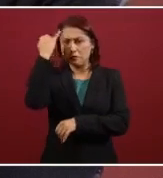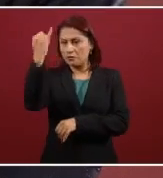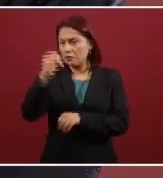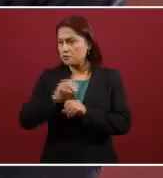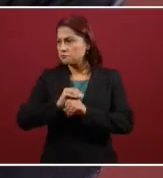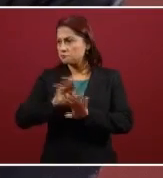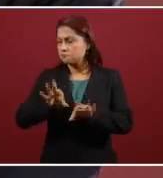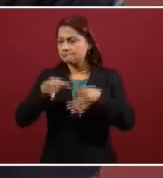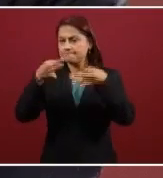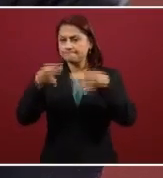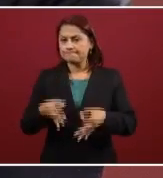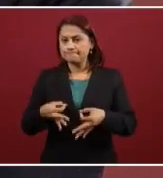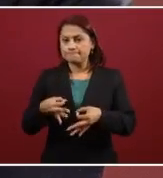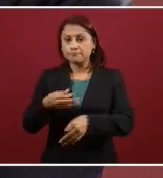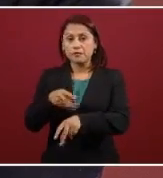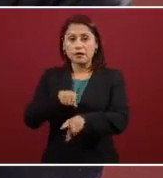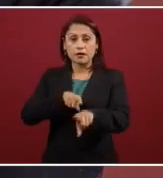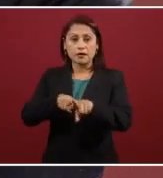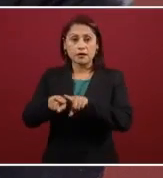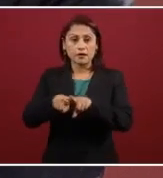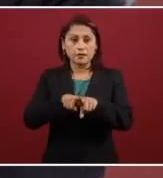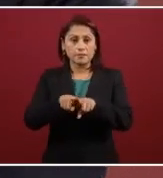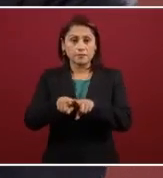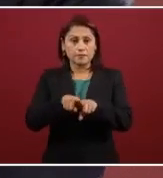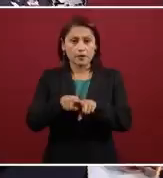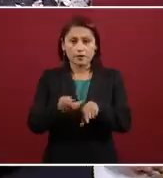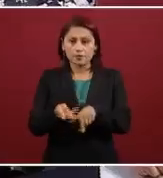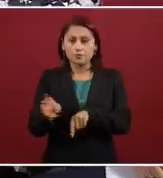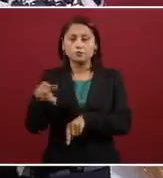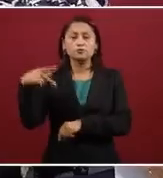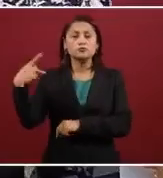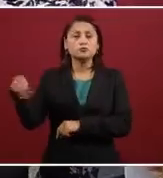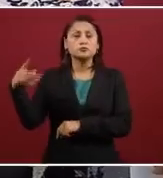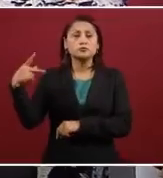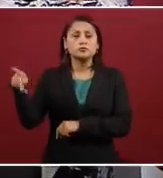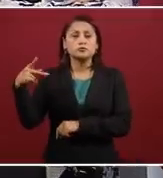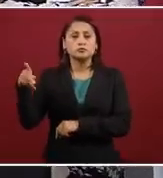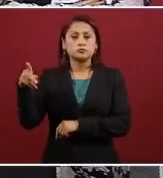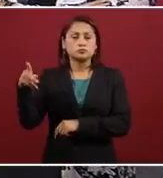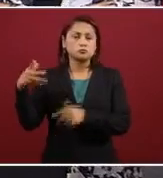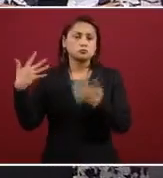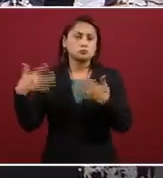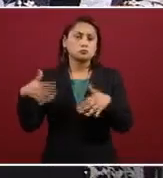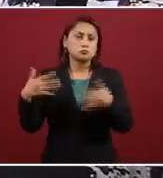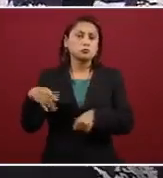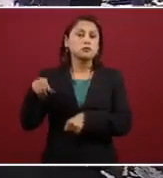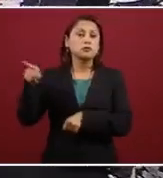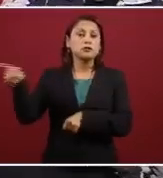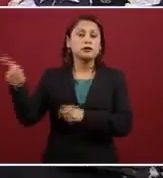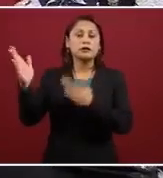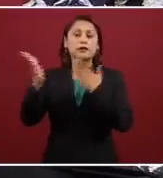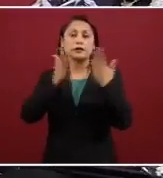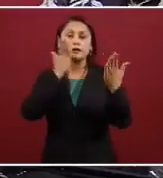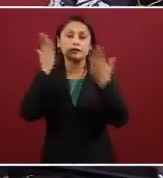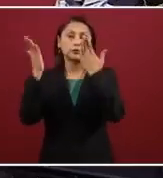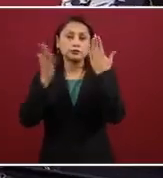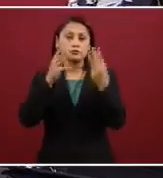sus hermanos, es egresado de la